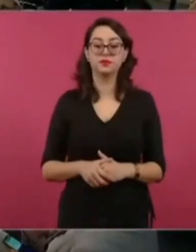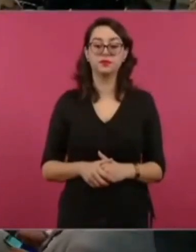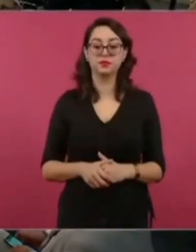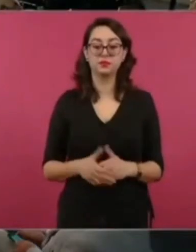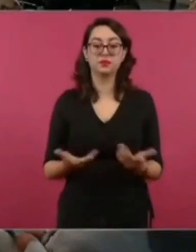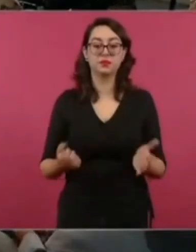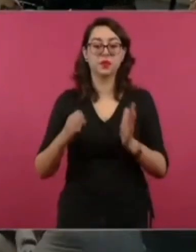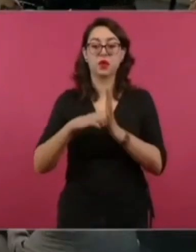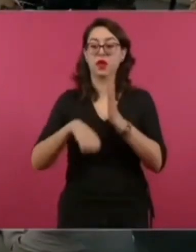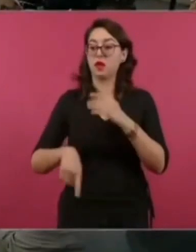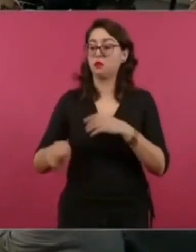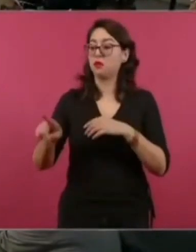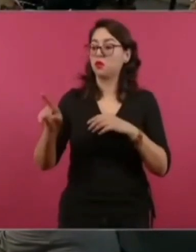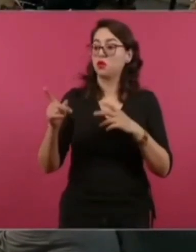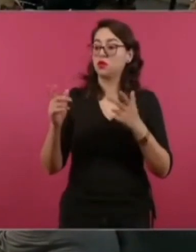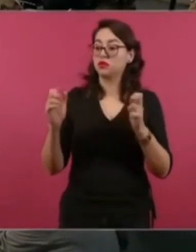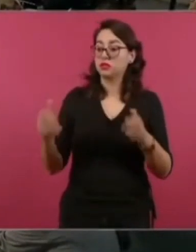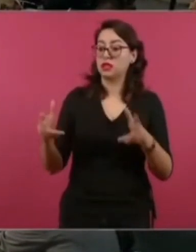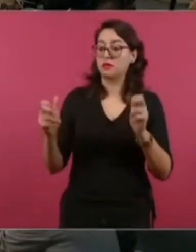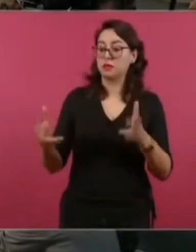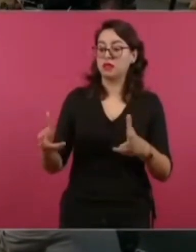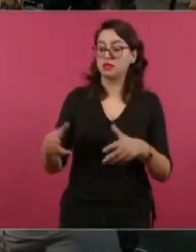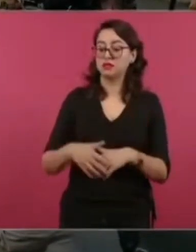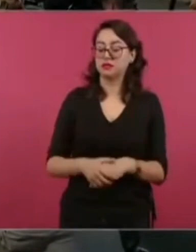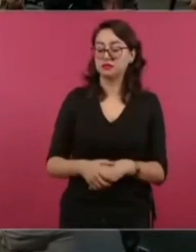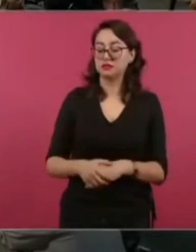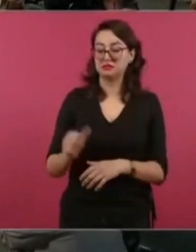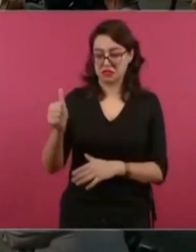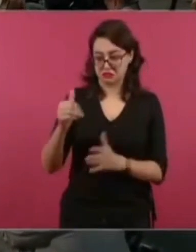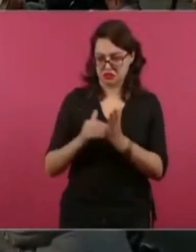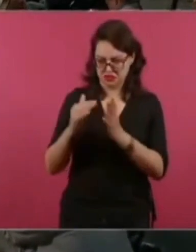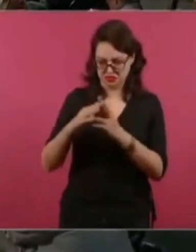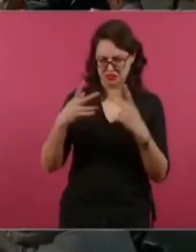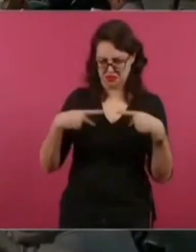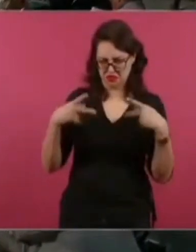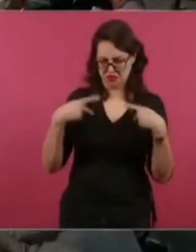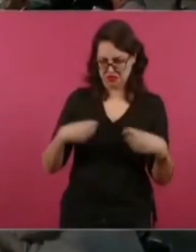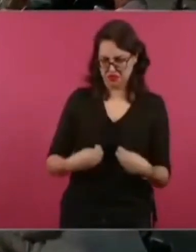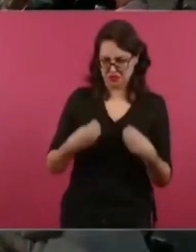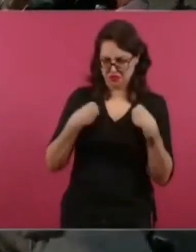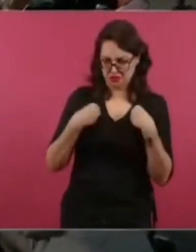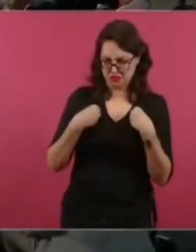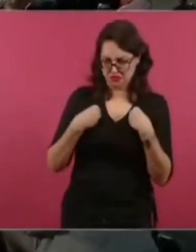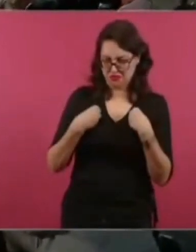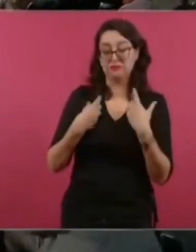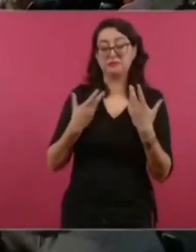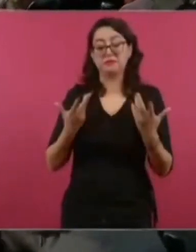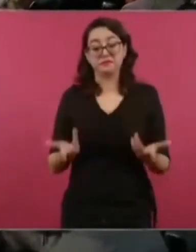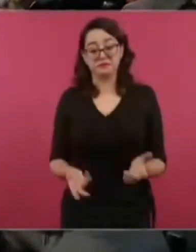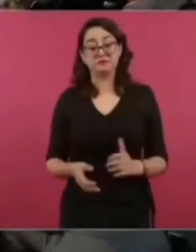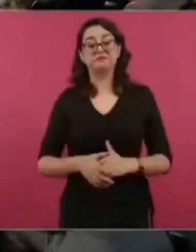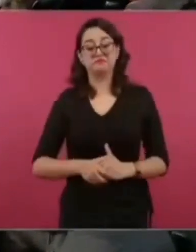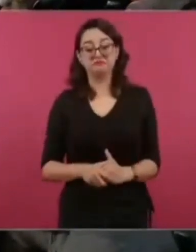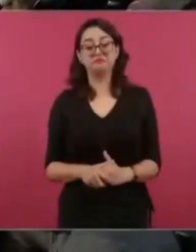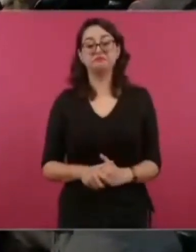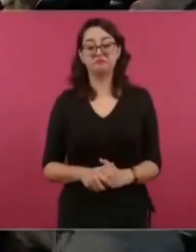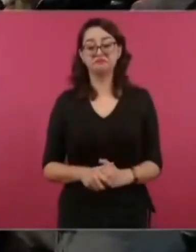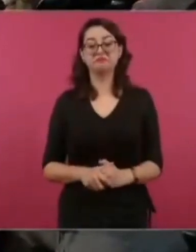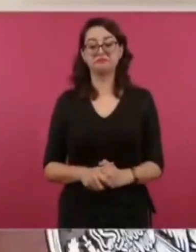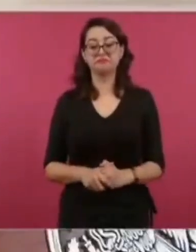millones. 6 millones. 5 millones que dejaron de ser